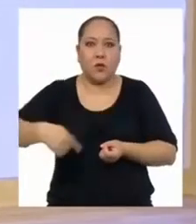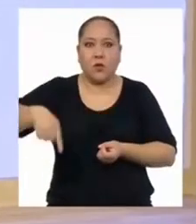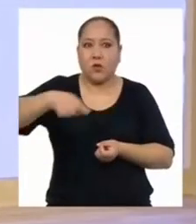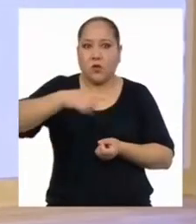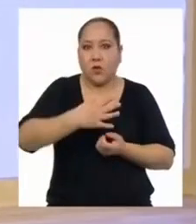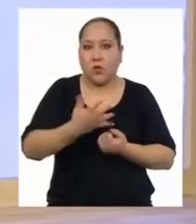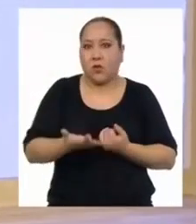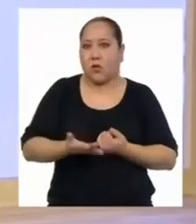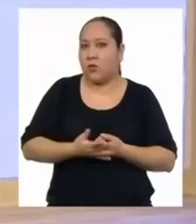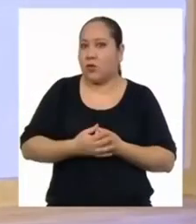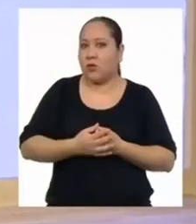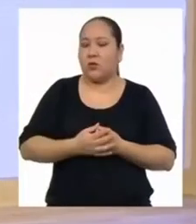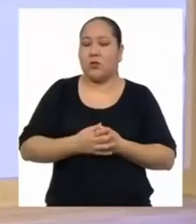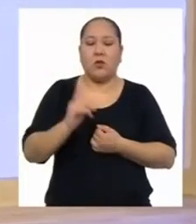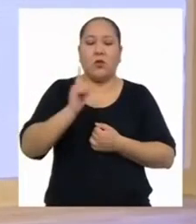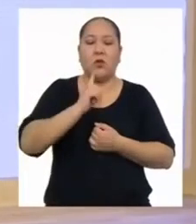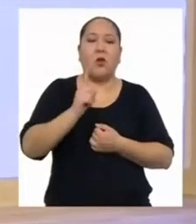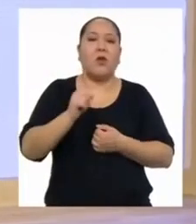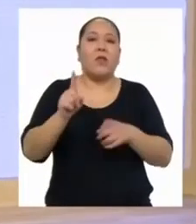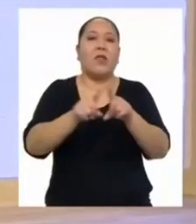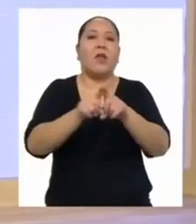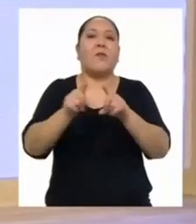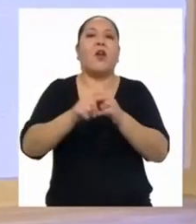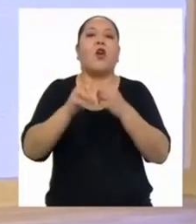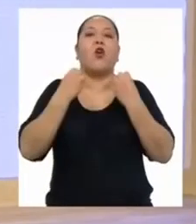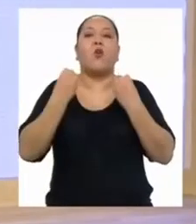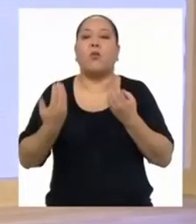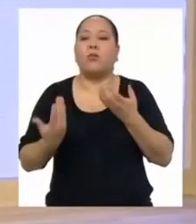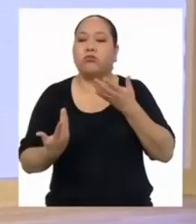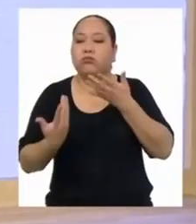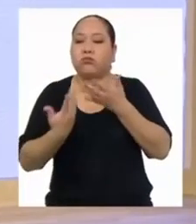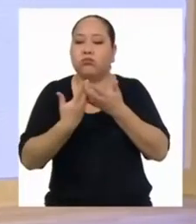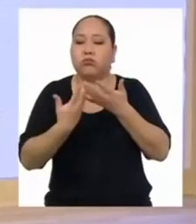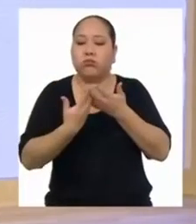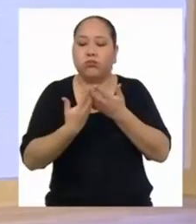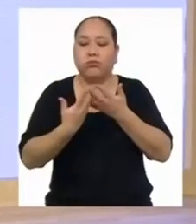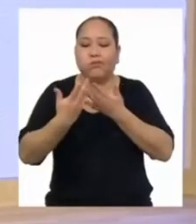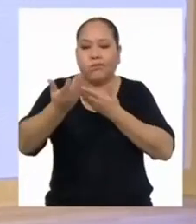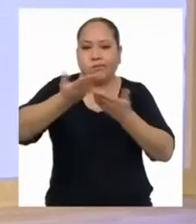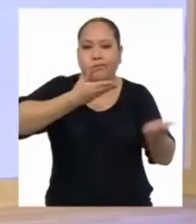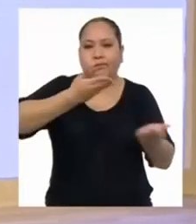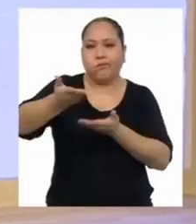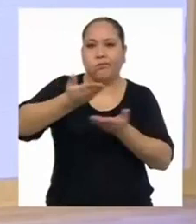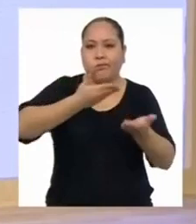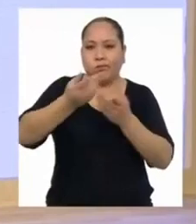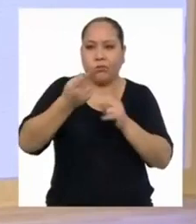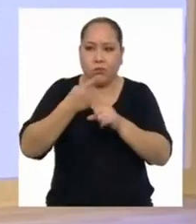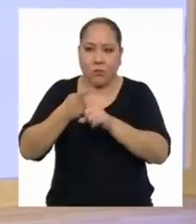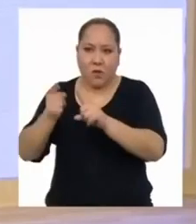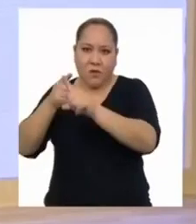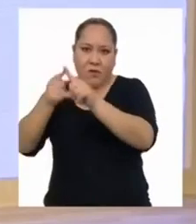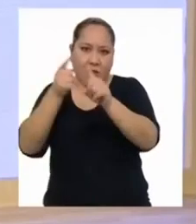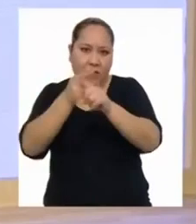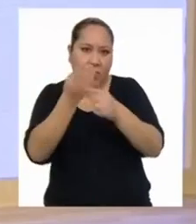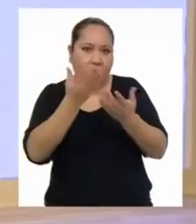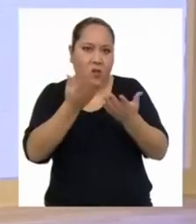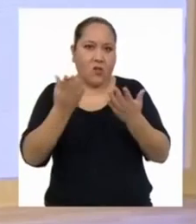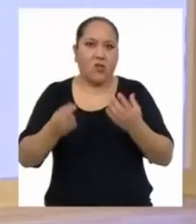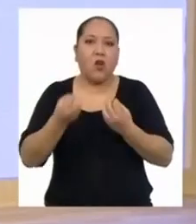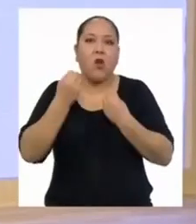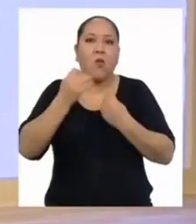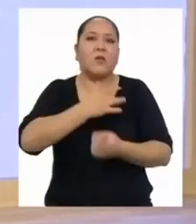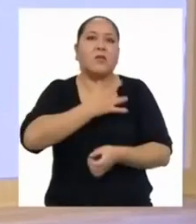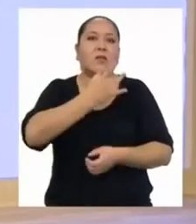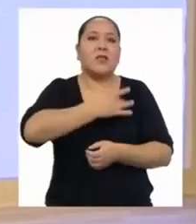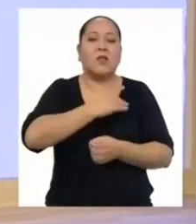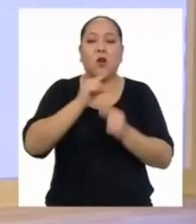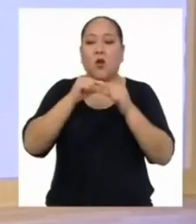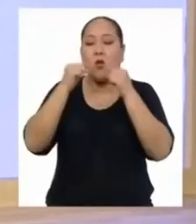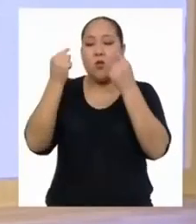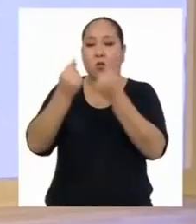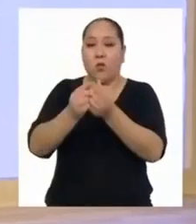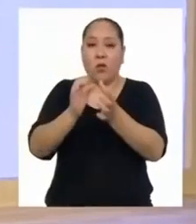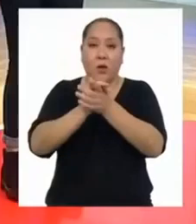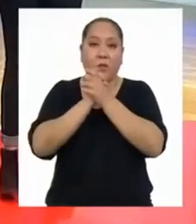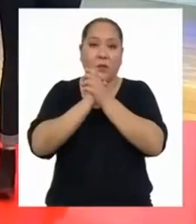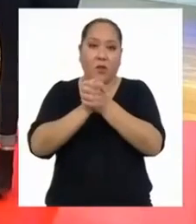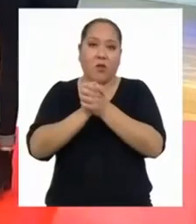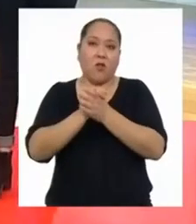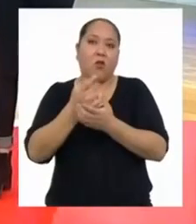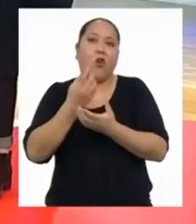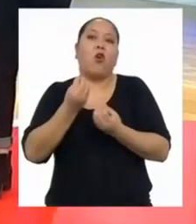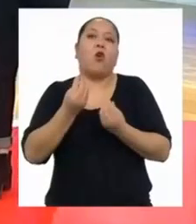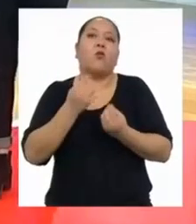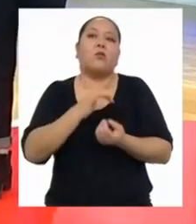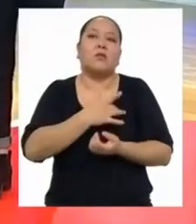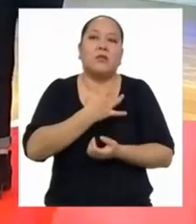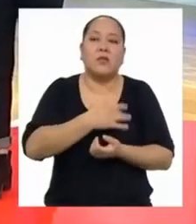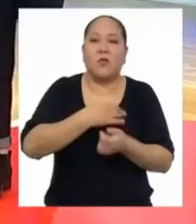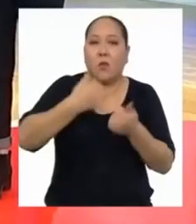sino también de cómo nos relacionamos con la diversidad, cómo nos sentimos con nuestro grupo de amigos, qué nos hace sentir bien y qué no.